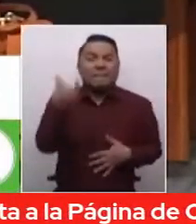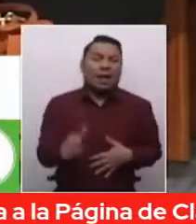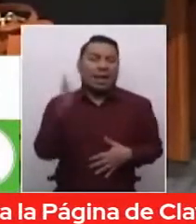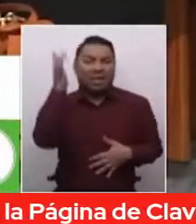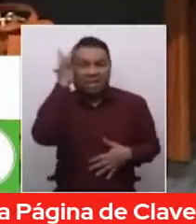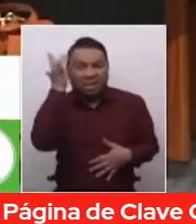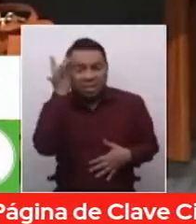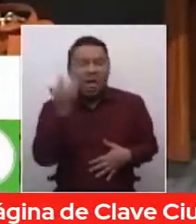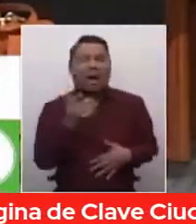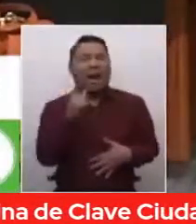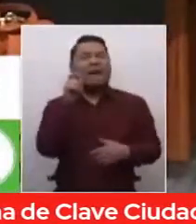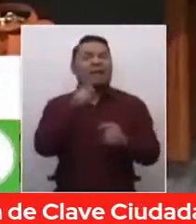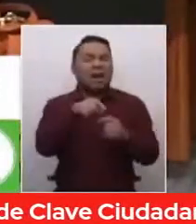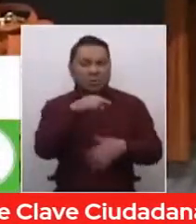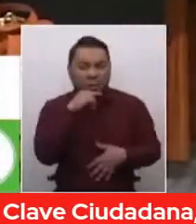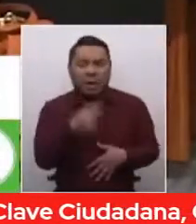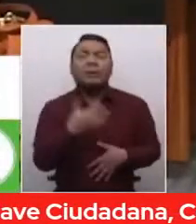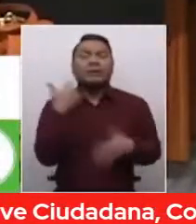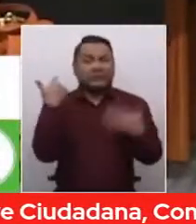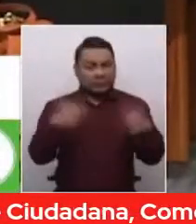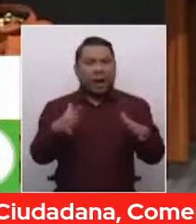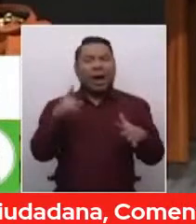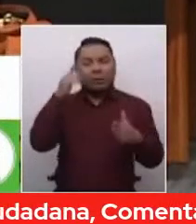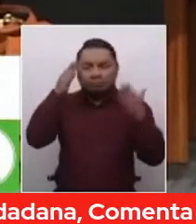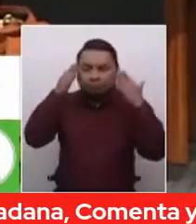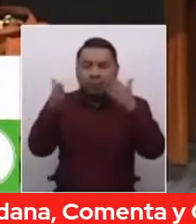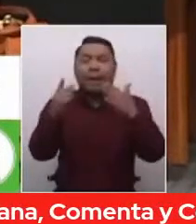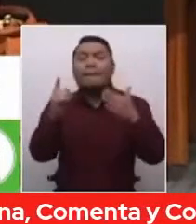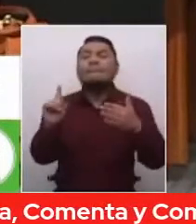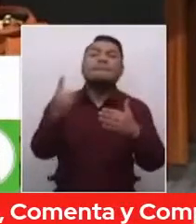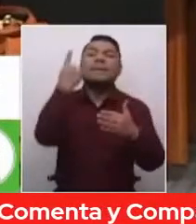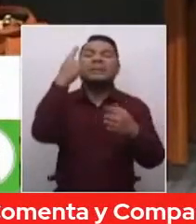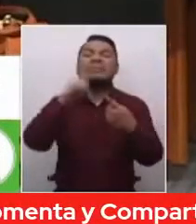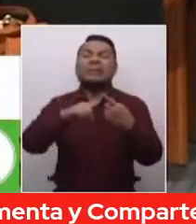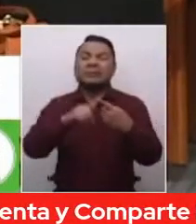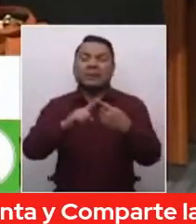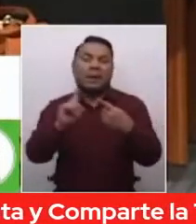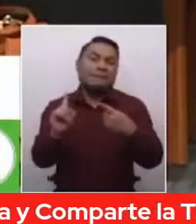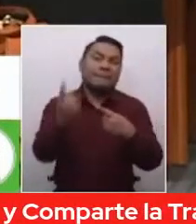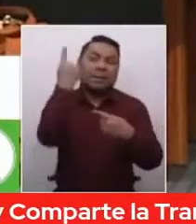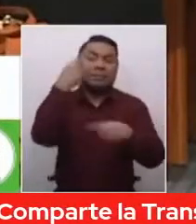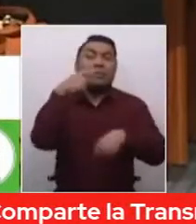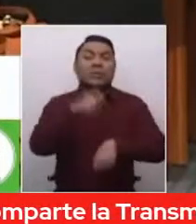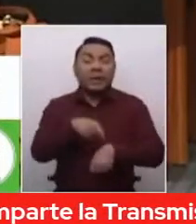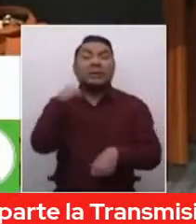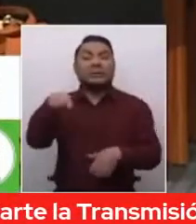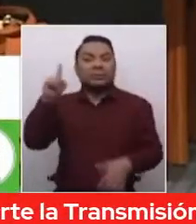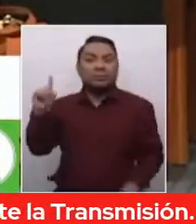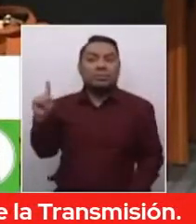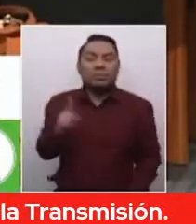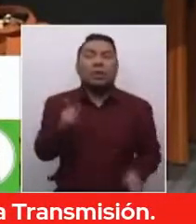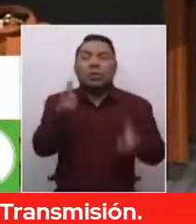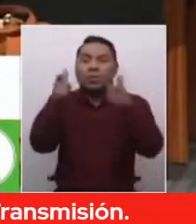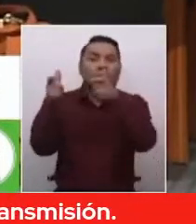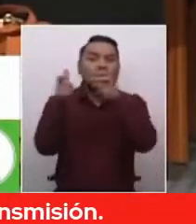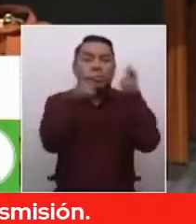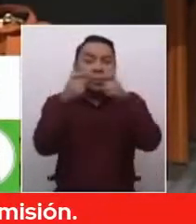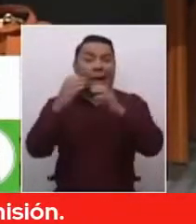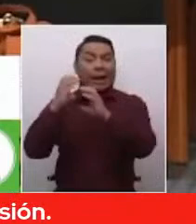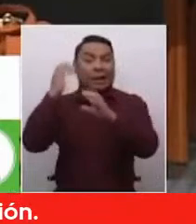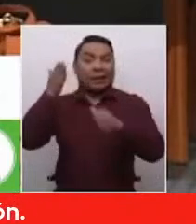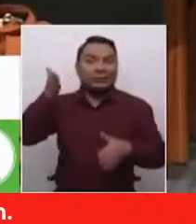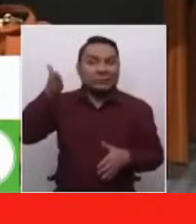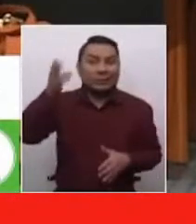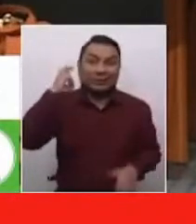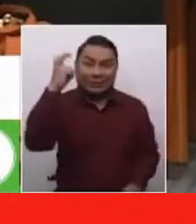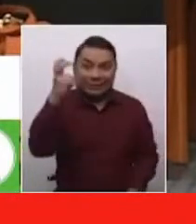esta forma, y ya ha habido una forma de intervención. El primer momento interviene la seguridad del tren